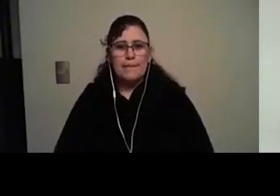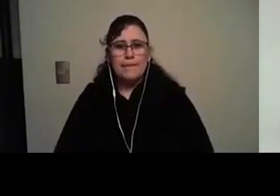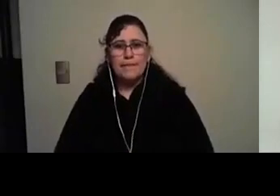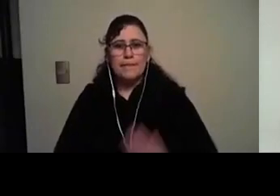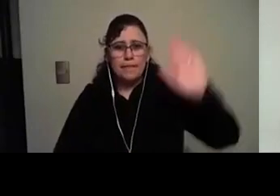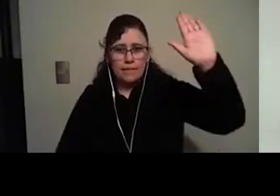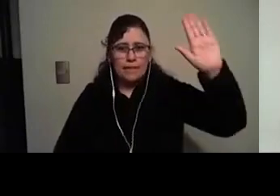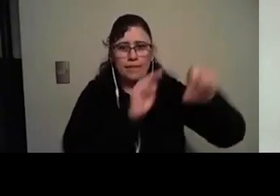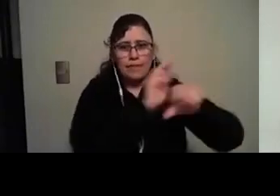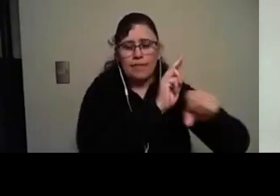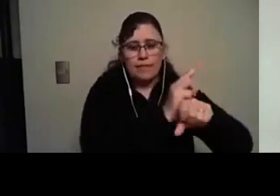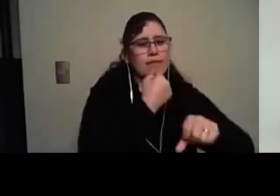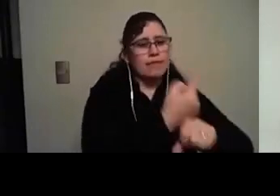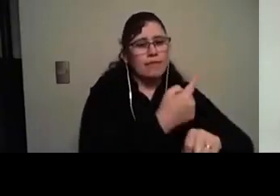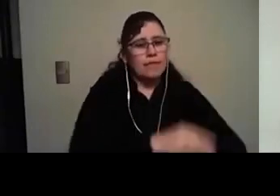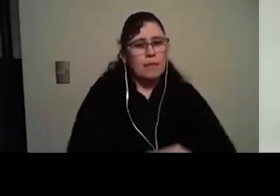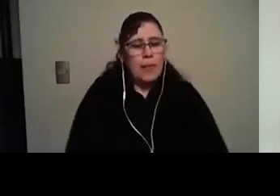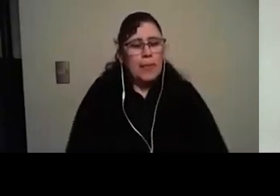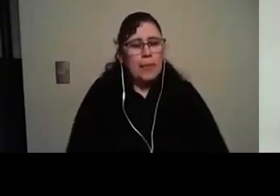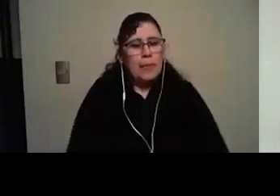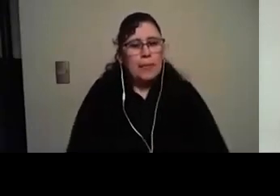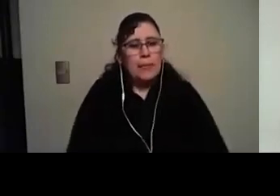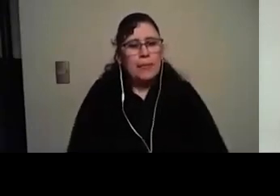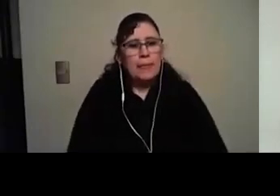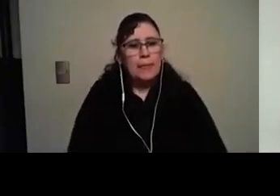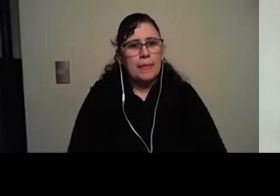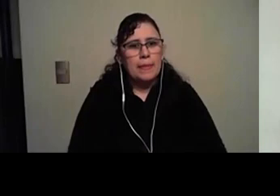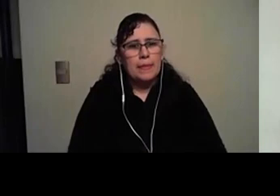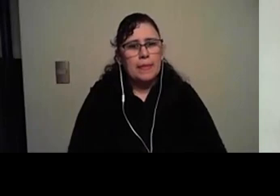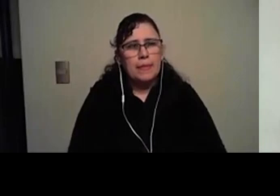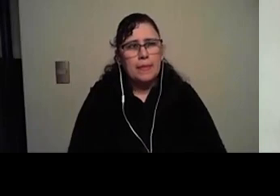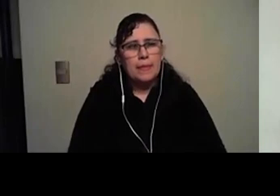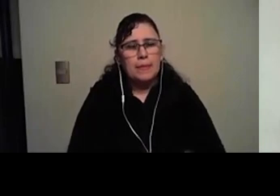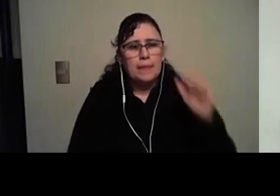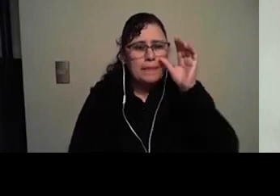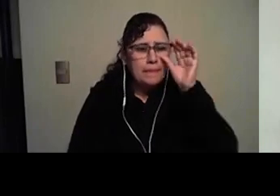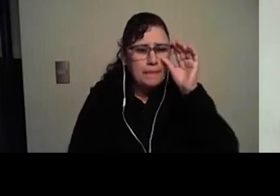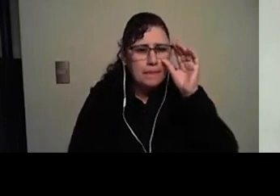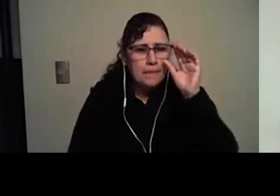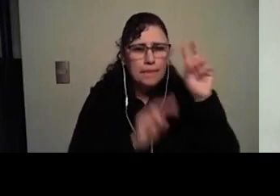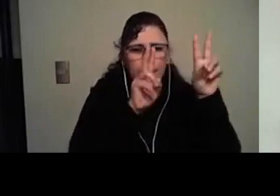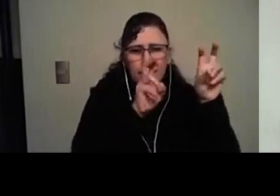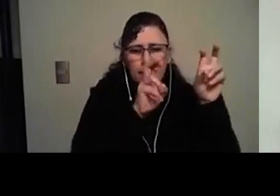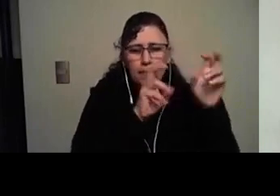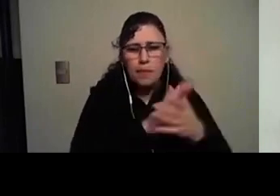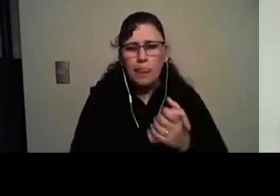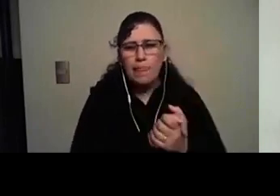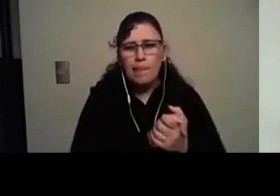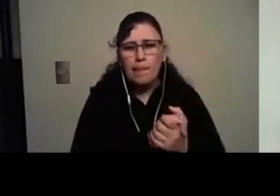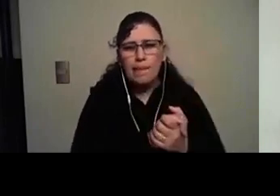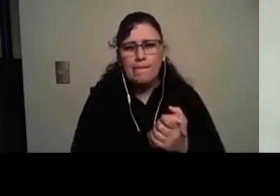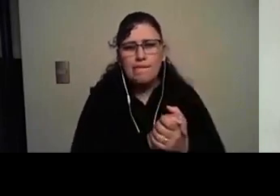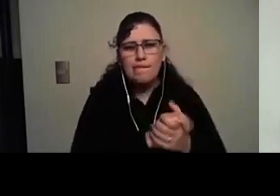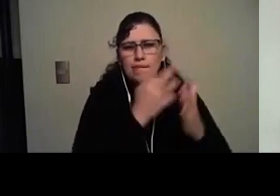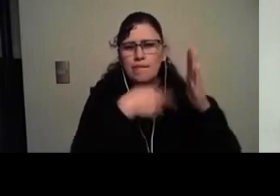Profe, Uh-huh. con Sí, respecto al adelante. tratamiento y como las posibilidades de mejora,